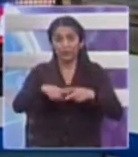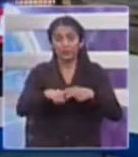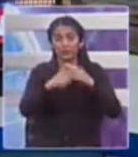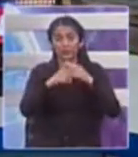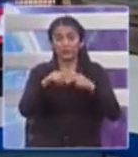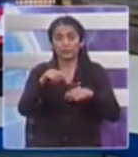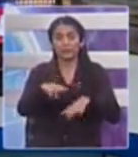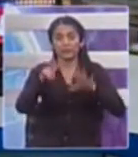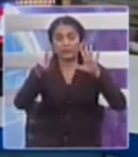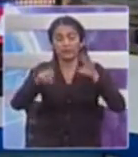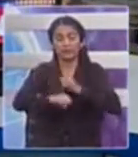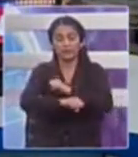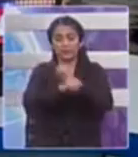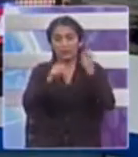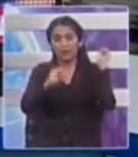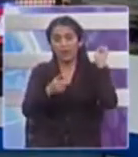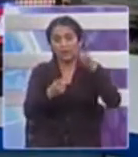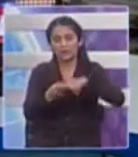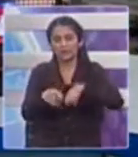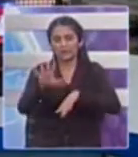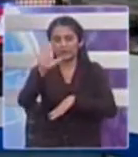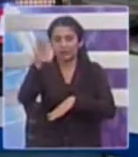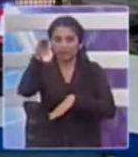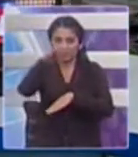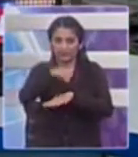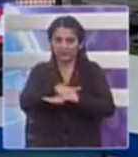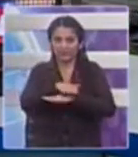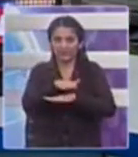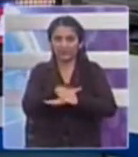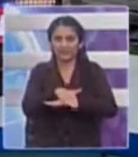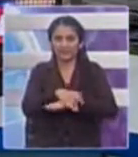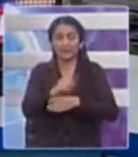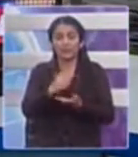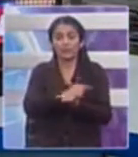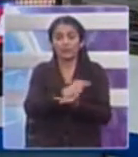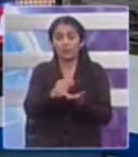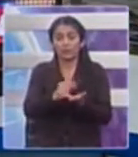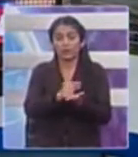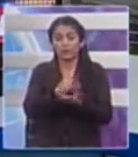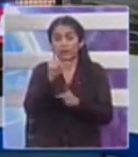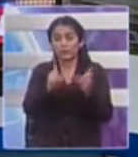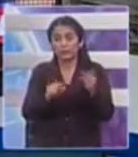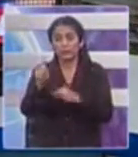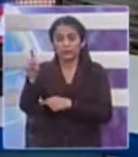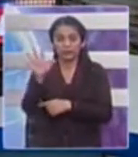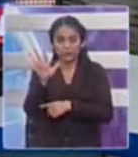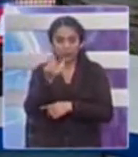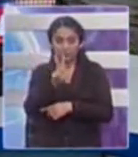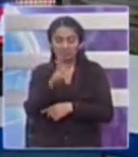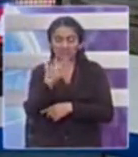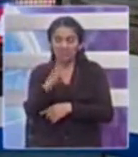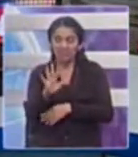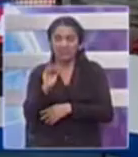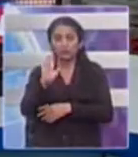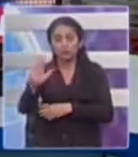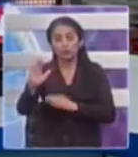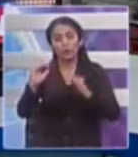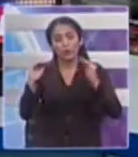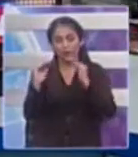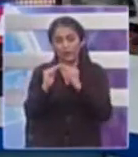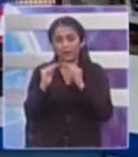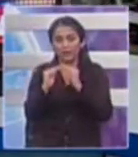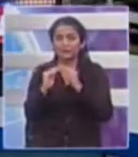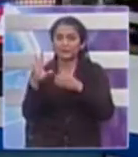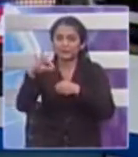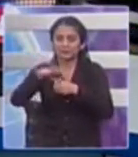nacional y que culminará a las 17 horas. En Guayas, 153 ciudadanos accedieron a esta atención asistida por el